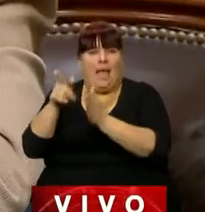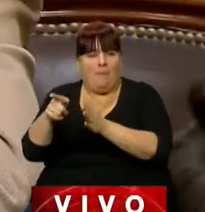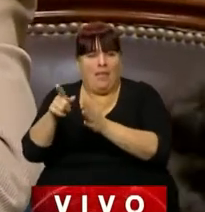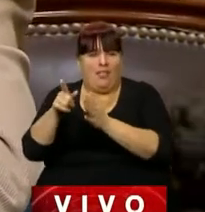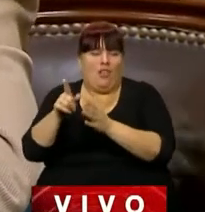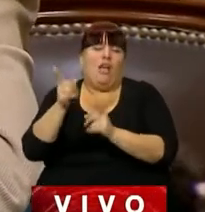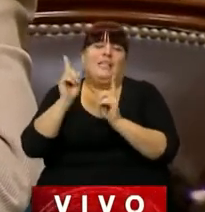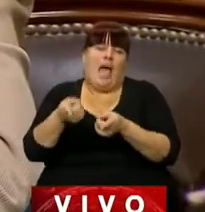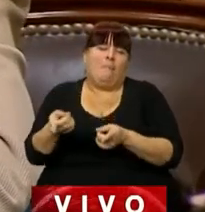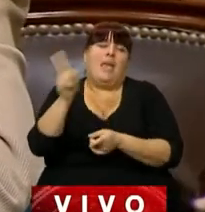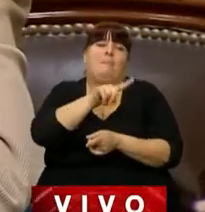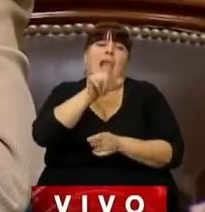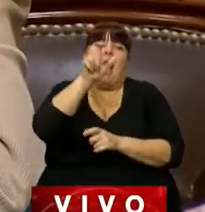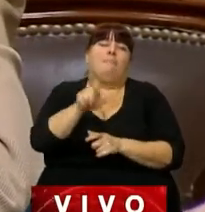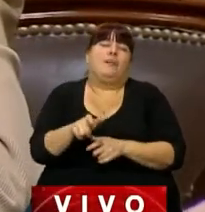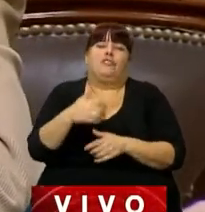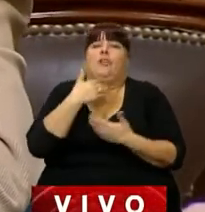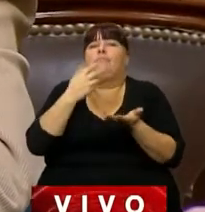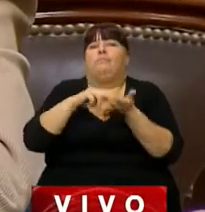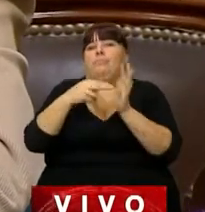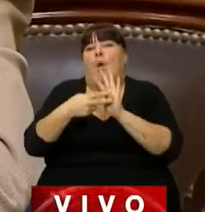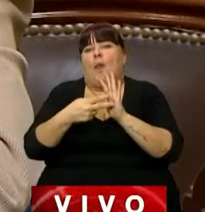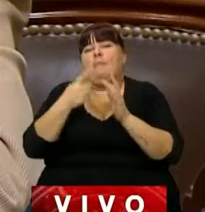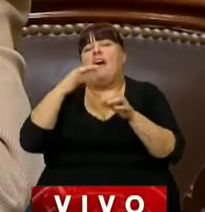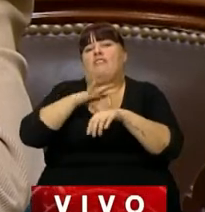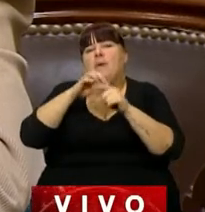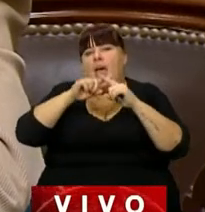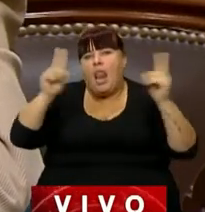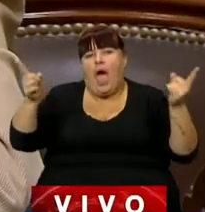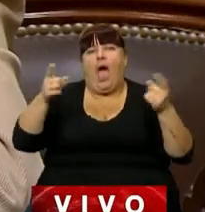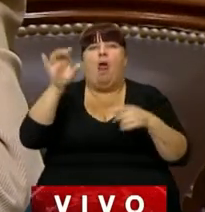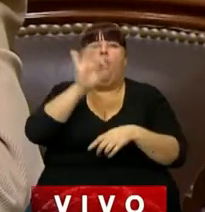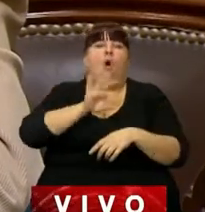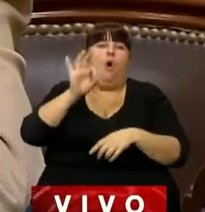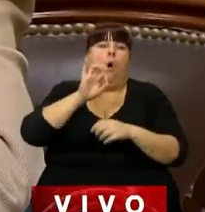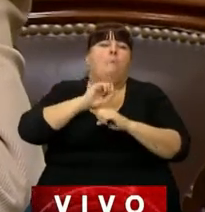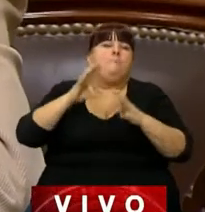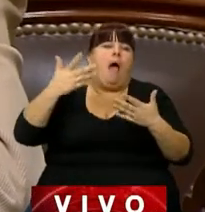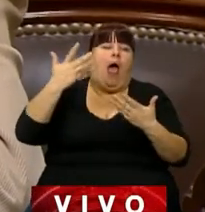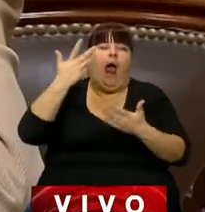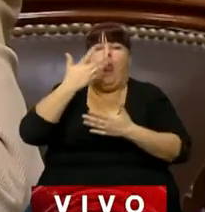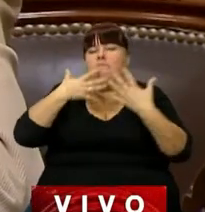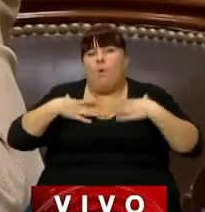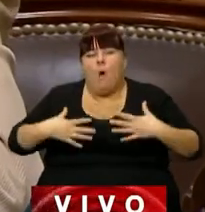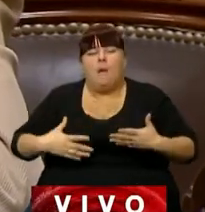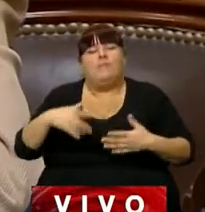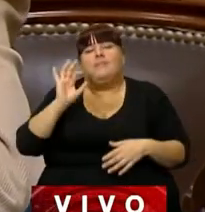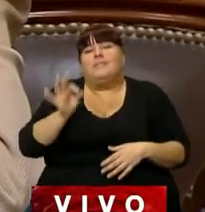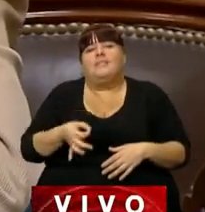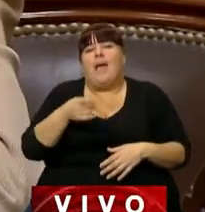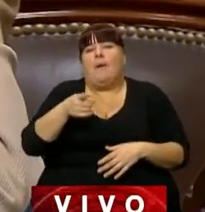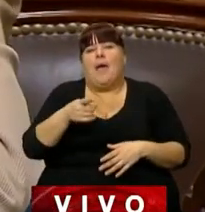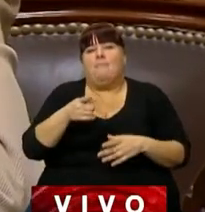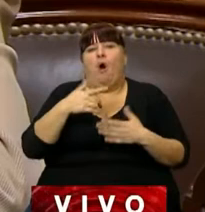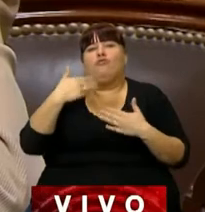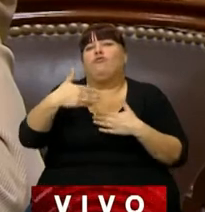en este caso aquel que por alguna problemática crónica, por algún tipo de mal, sabemos que tiene